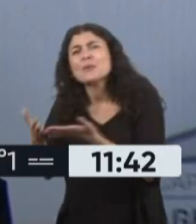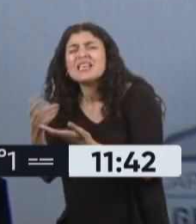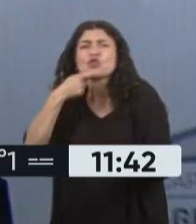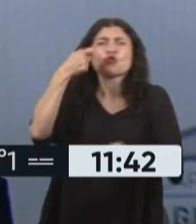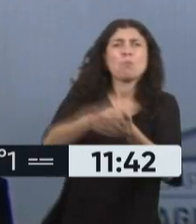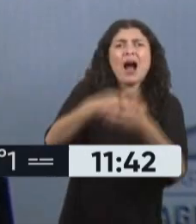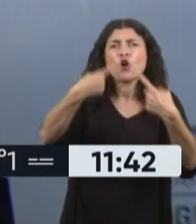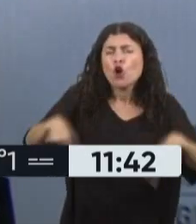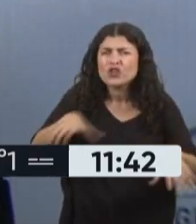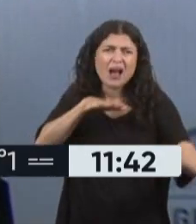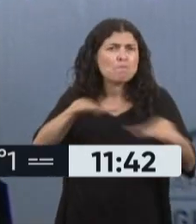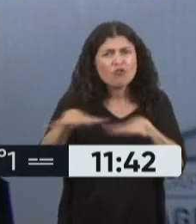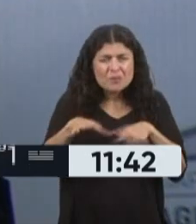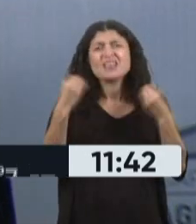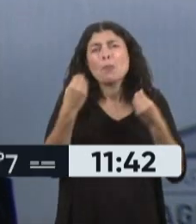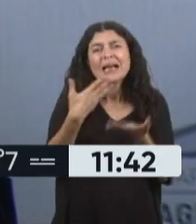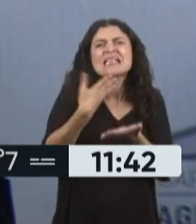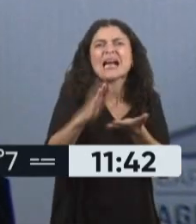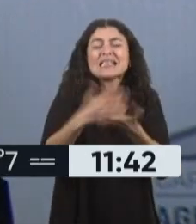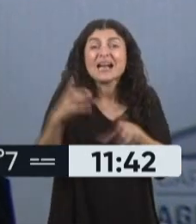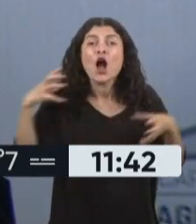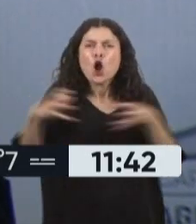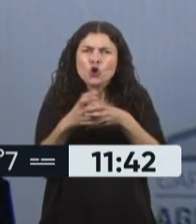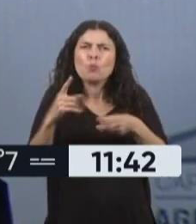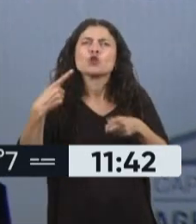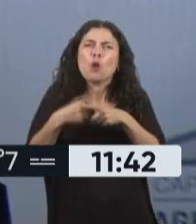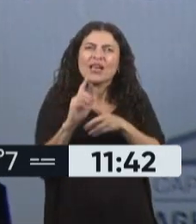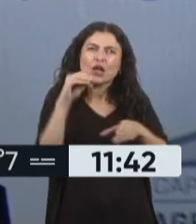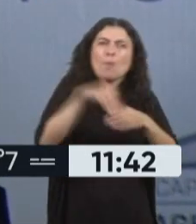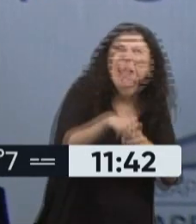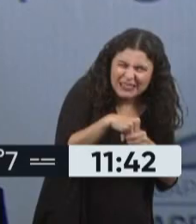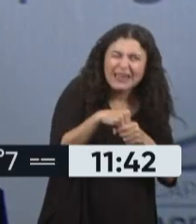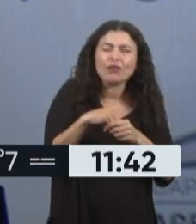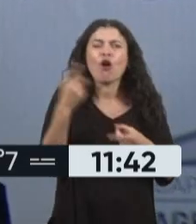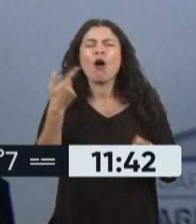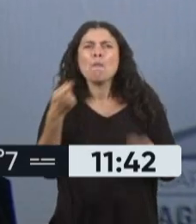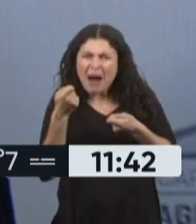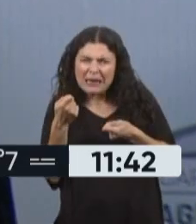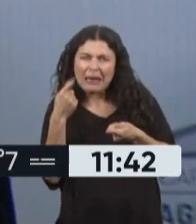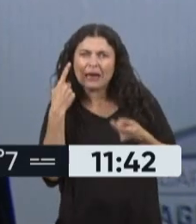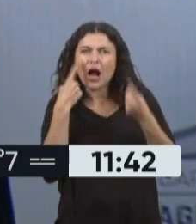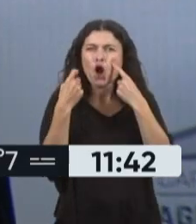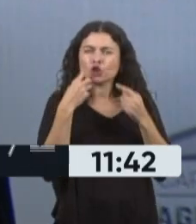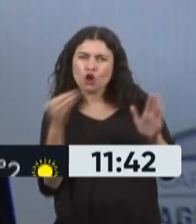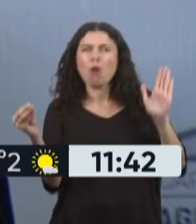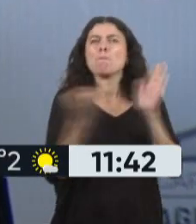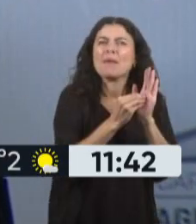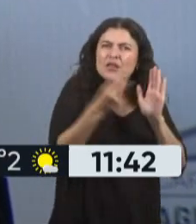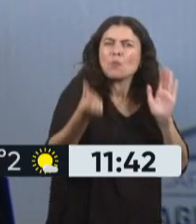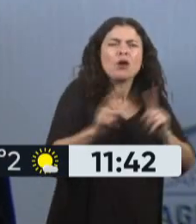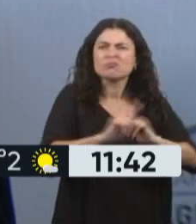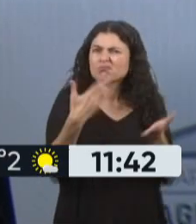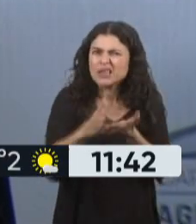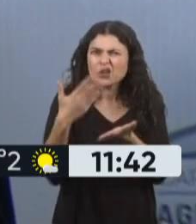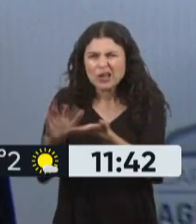cambio, para que los políticos dejen de esconderse detrás de los precios de los bienes y servicios y en la coparticipación, y quede en evidencia